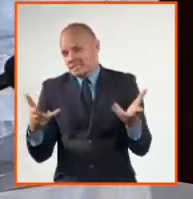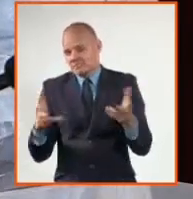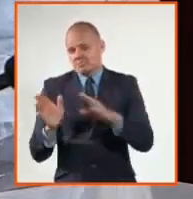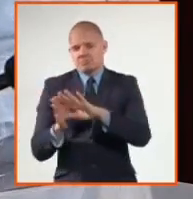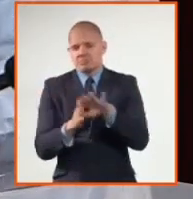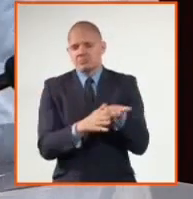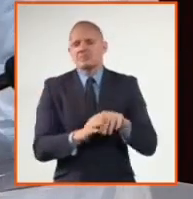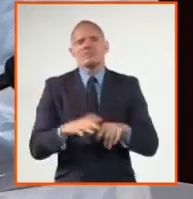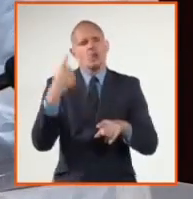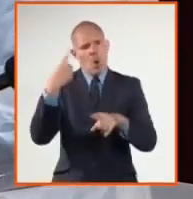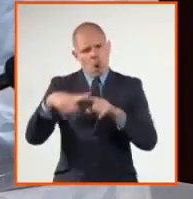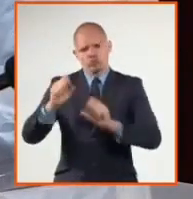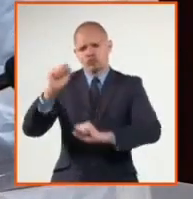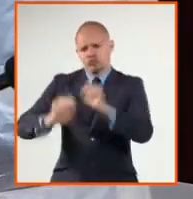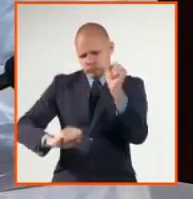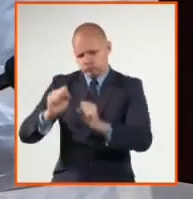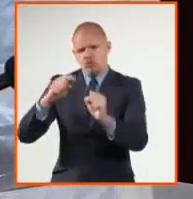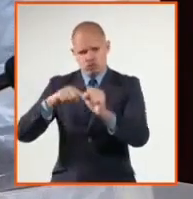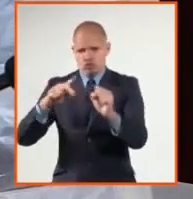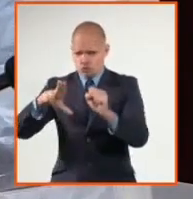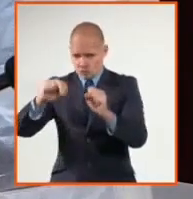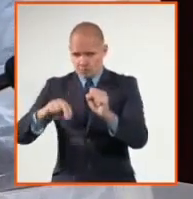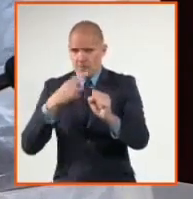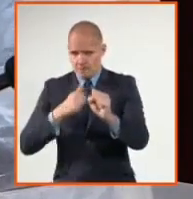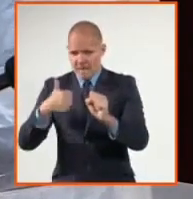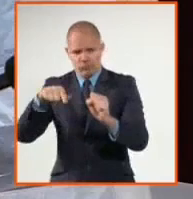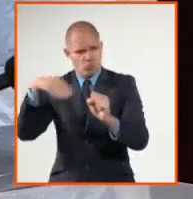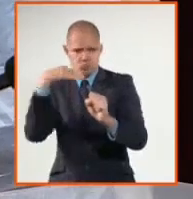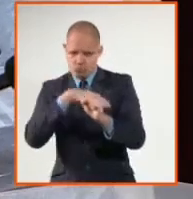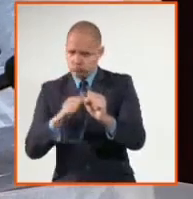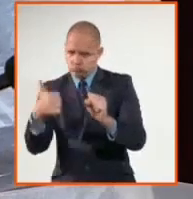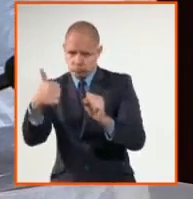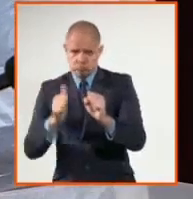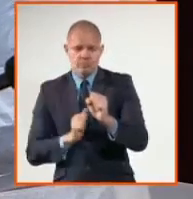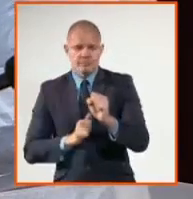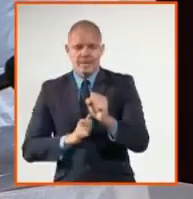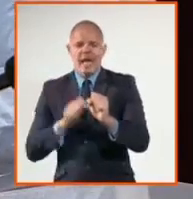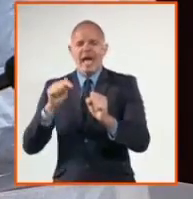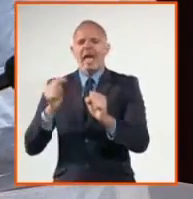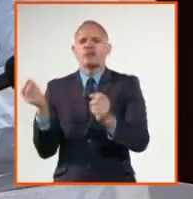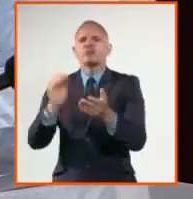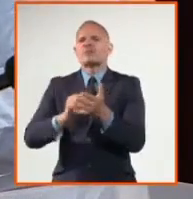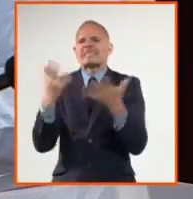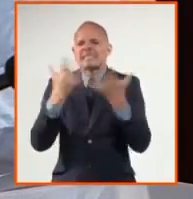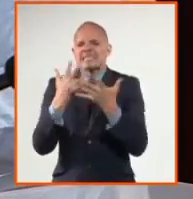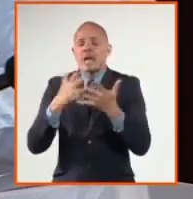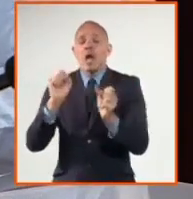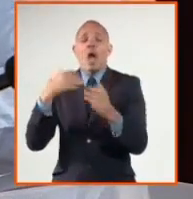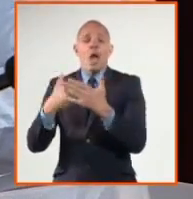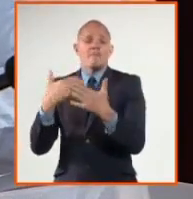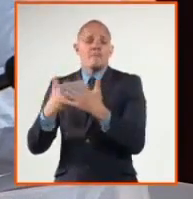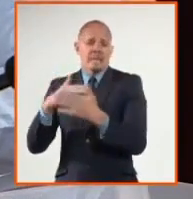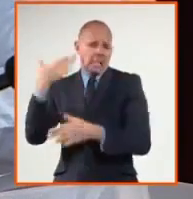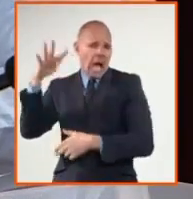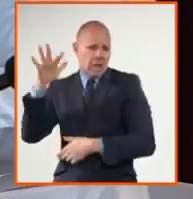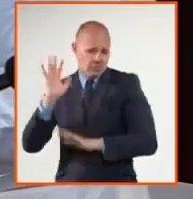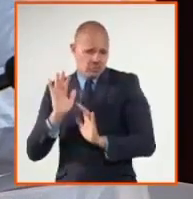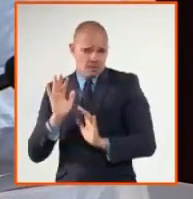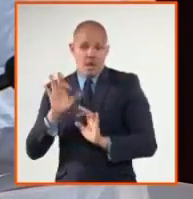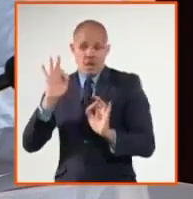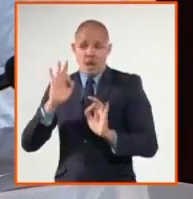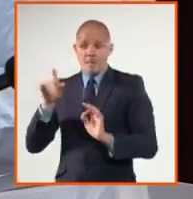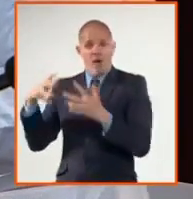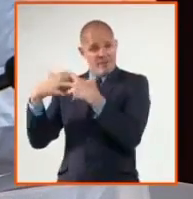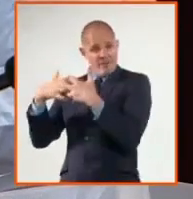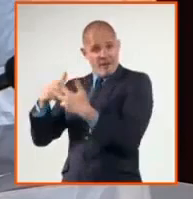moderno ese equipo el montaje fue realizada por la empresa extranjera supervisado por el fabricante y